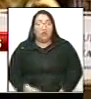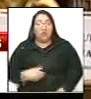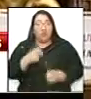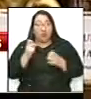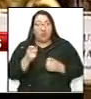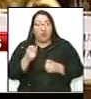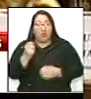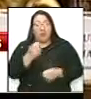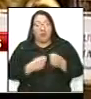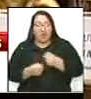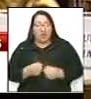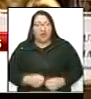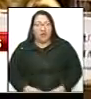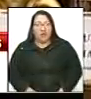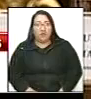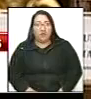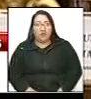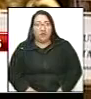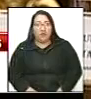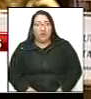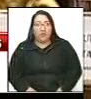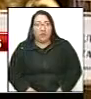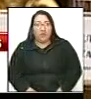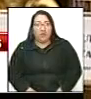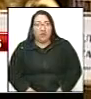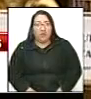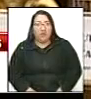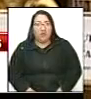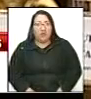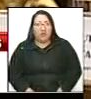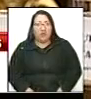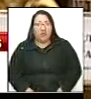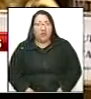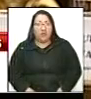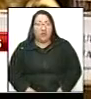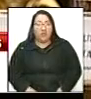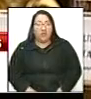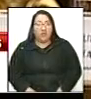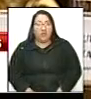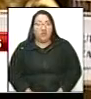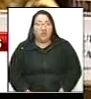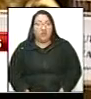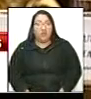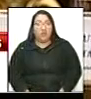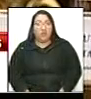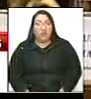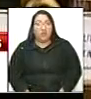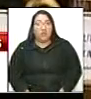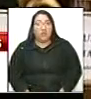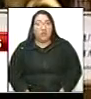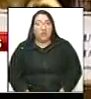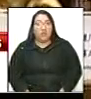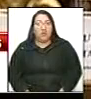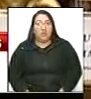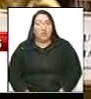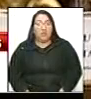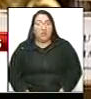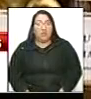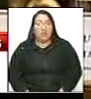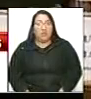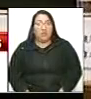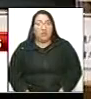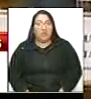manejarlo. Conductas que infringen diversos artículos constitucionales y tipificarían los delitos imputados. Silencio, por